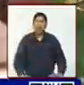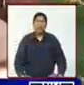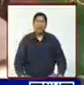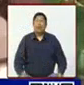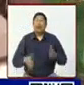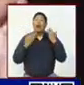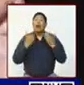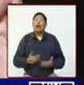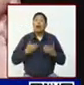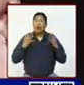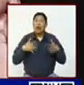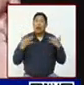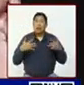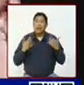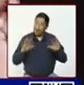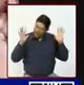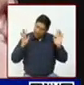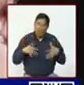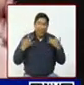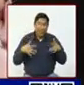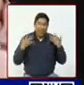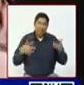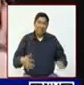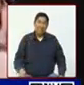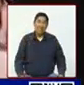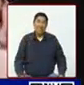¿Ahora está feliz? Ahora está feliz.